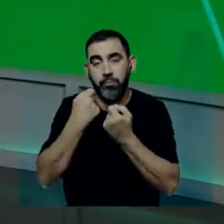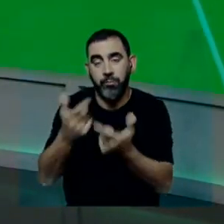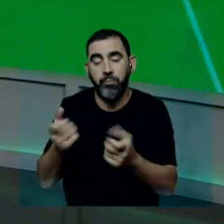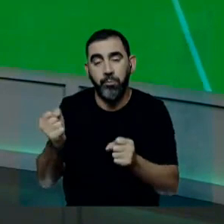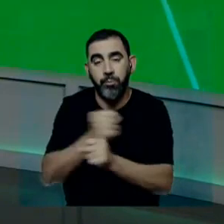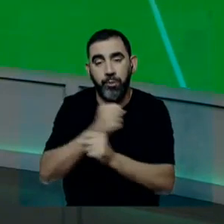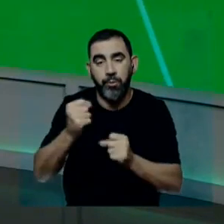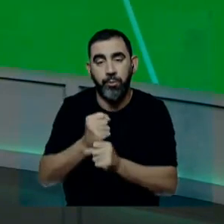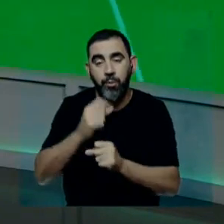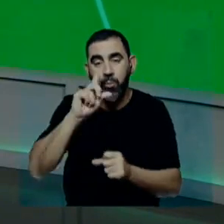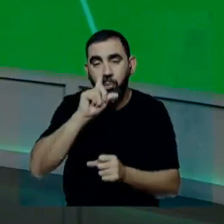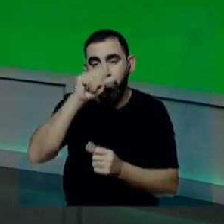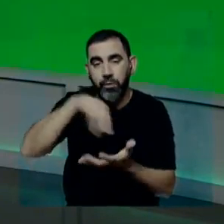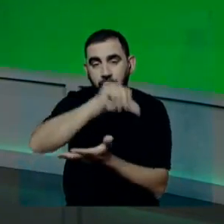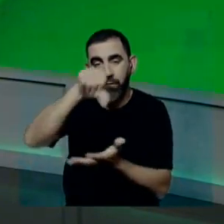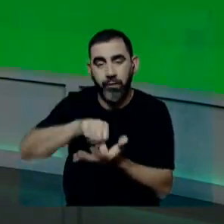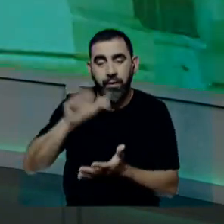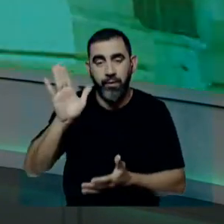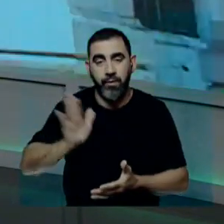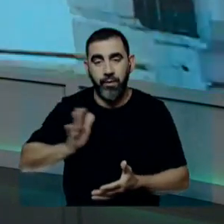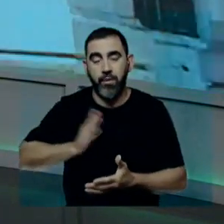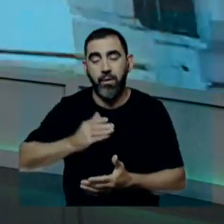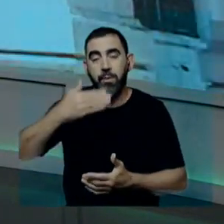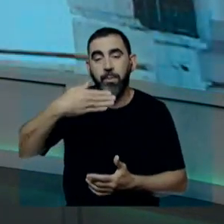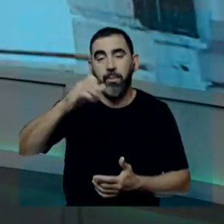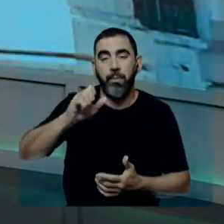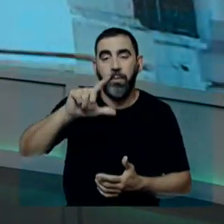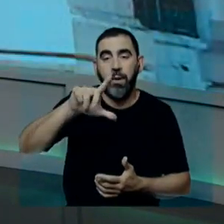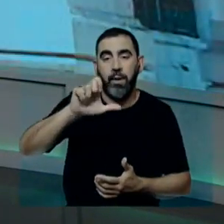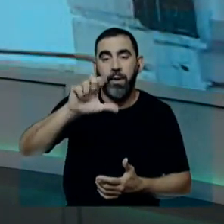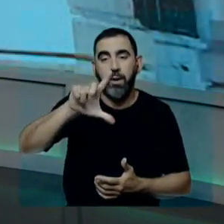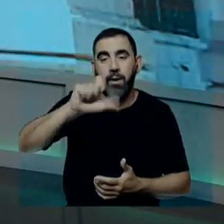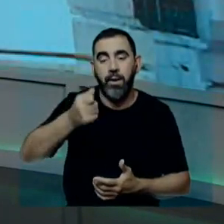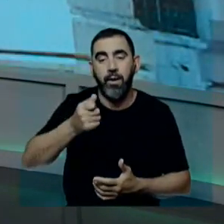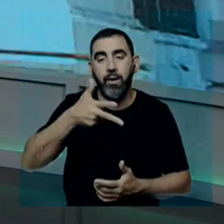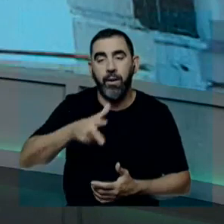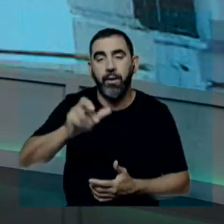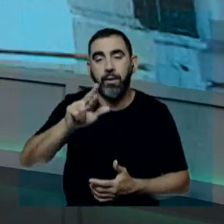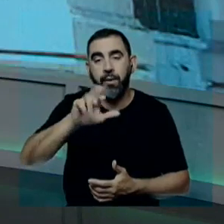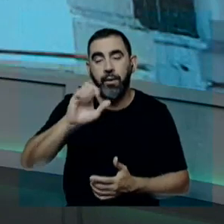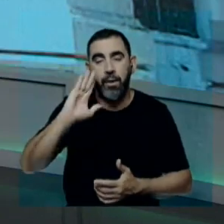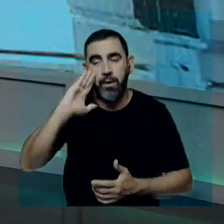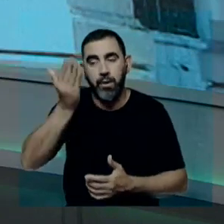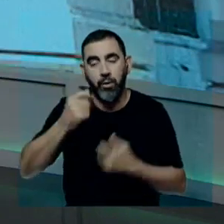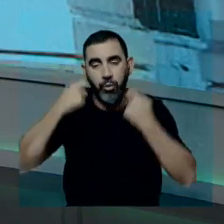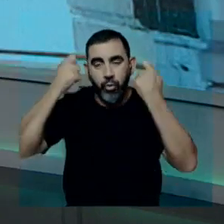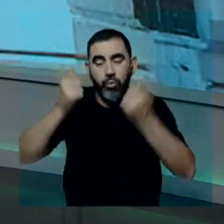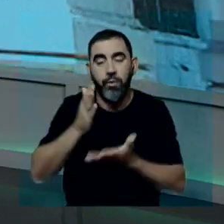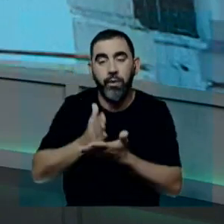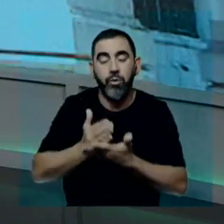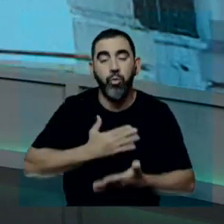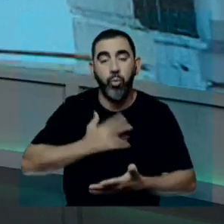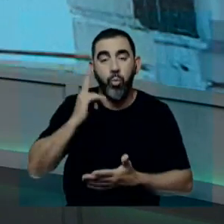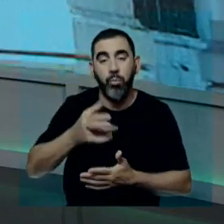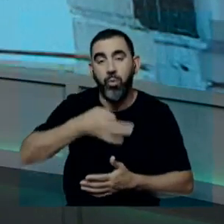el premio Montevideanas a Belela Herrera en reconocimiento a su activismo en materia de derechos humanos.